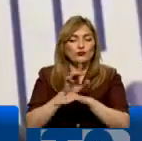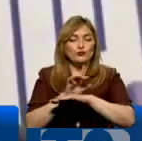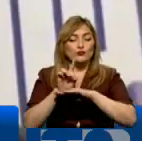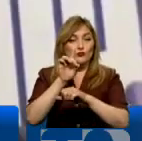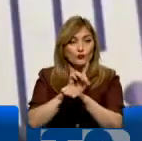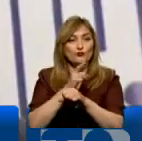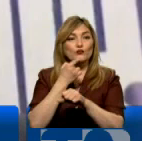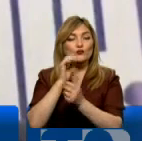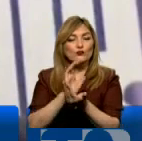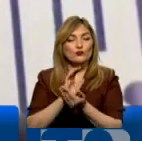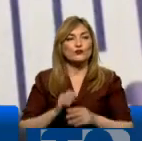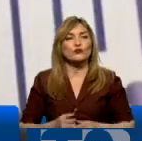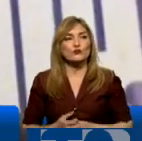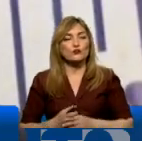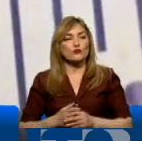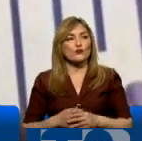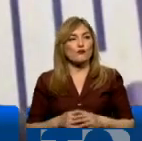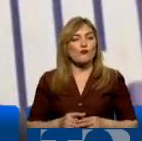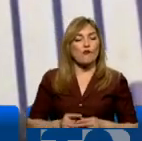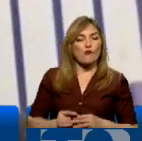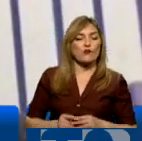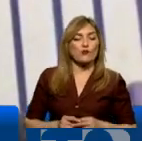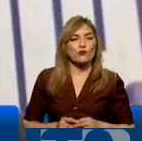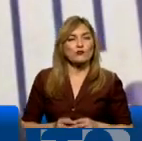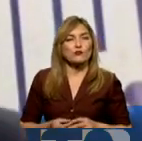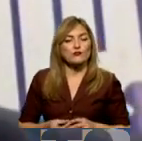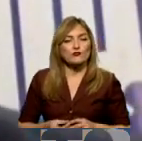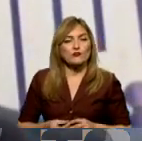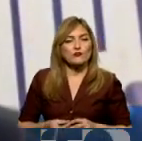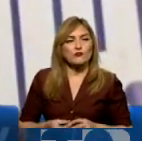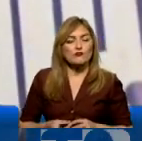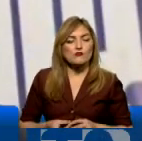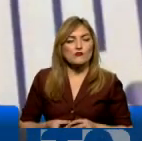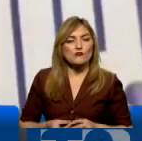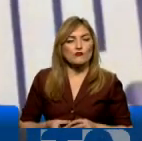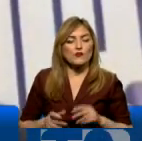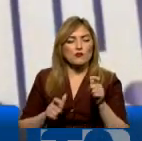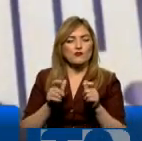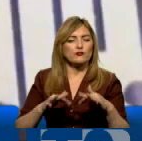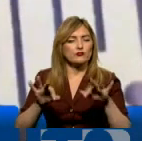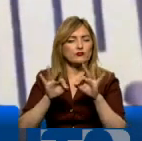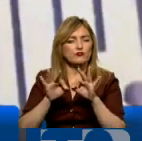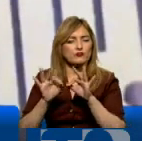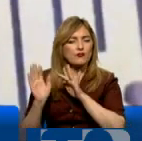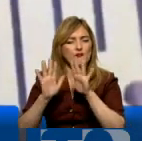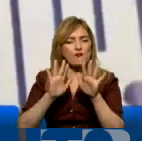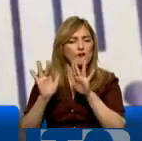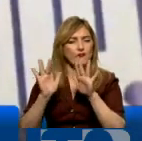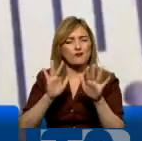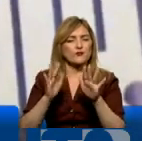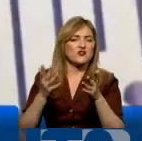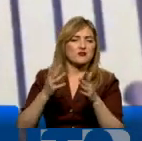director médico del IES, Julio López. Tenemos un incremento importante de pacientes que asisten a la emergencia, por una parte, un incremento de